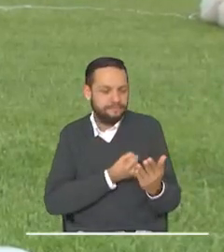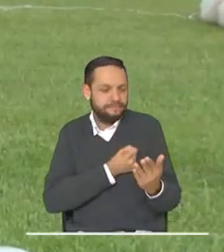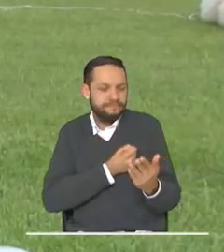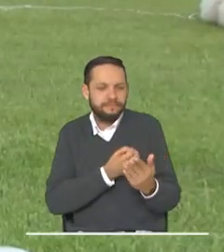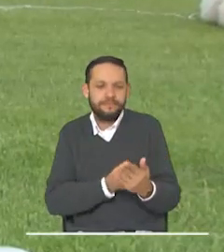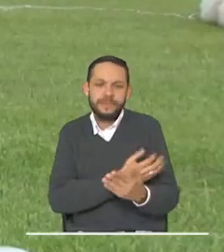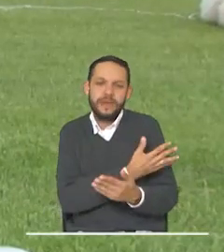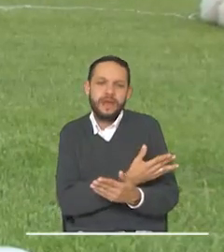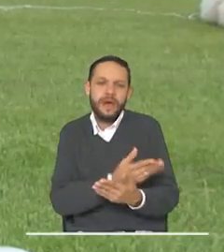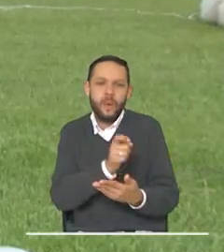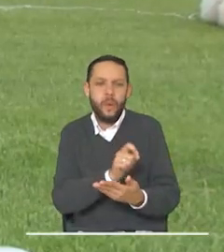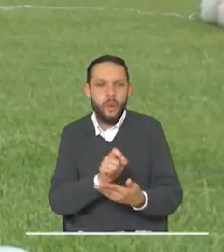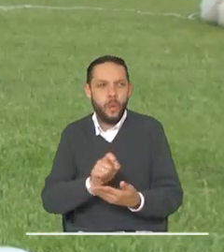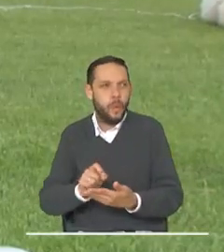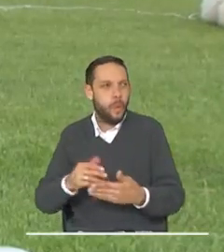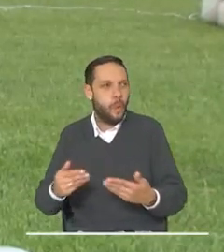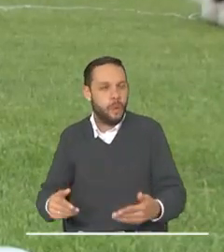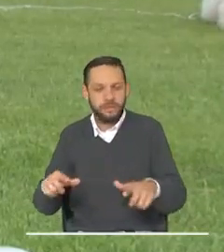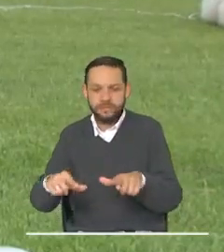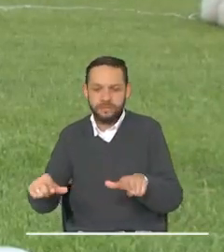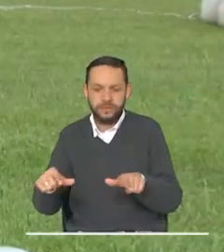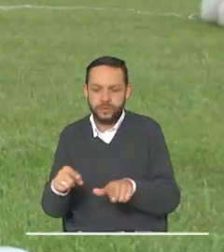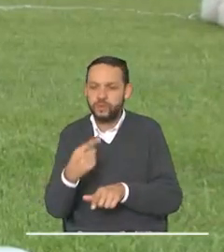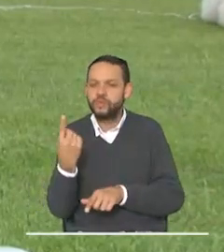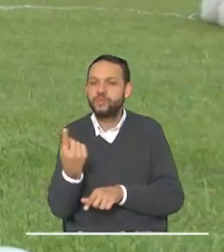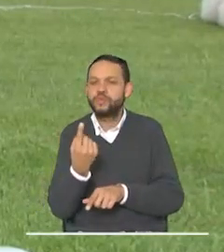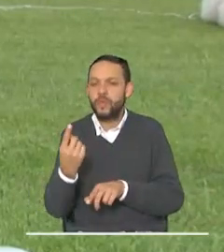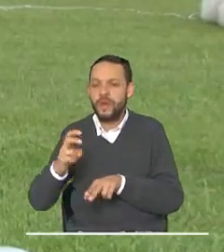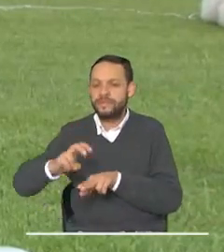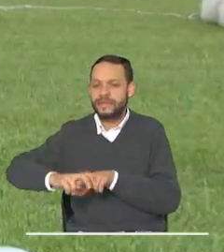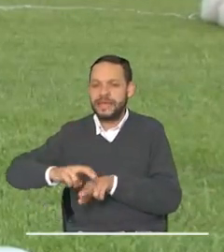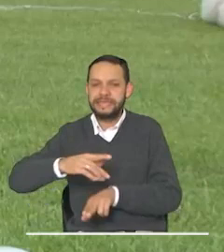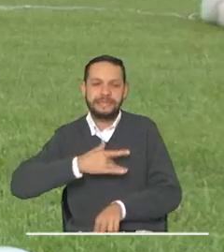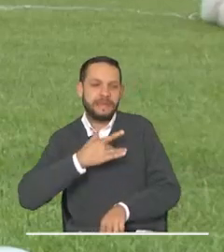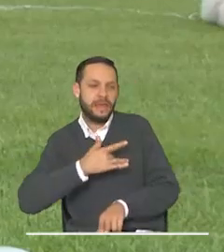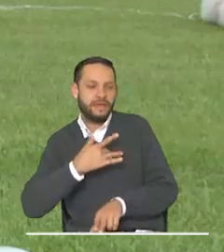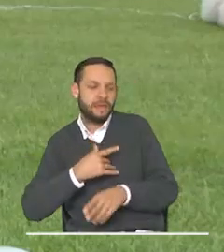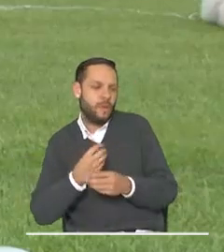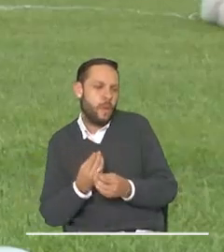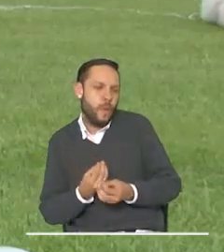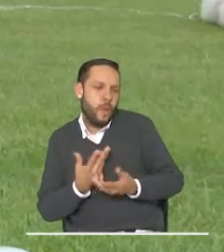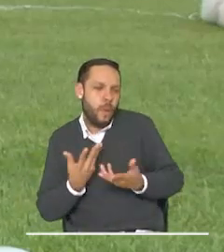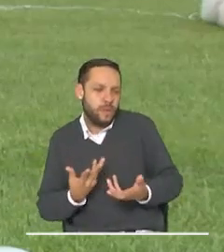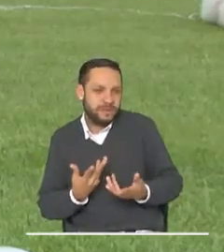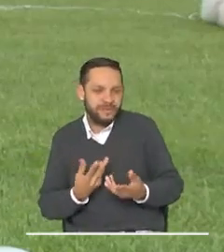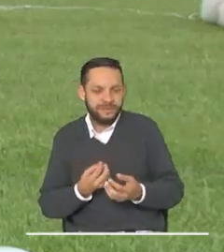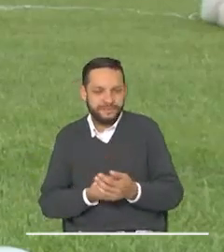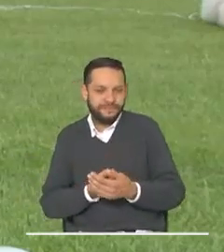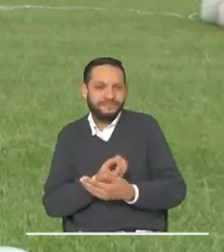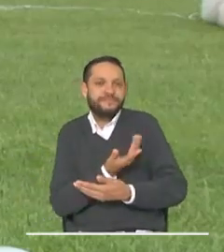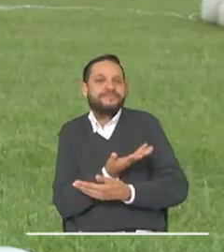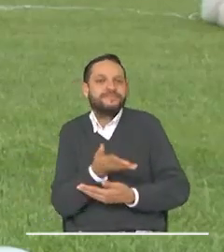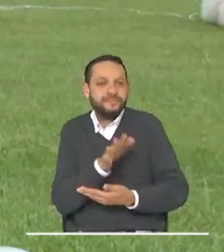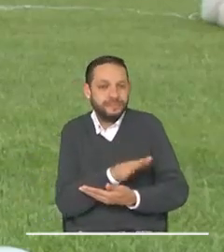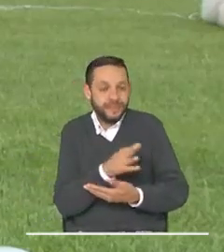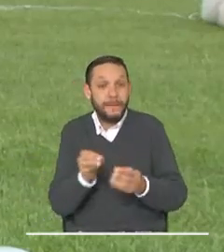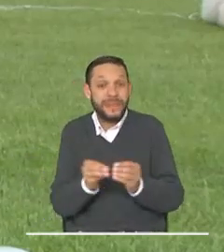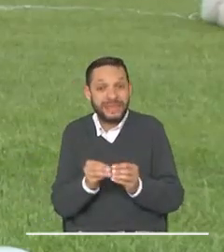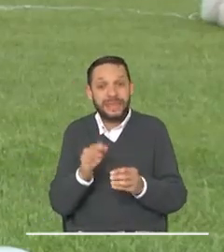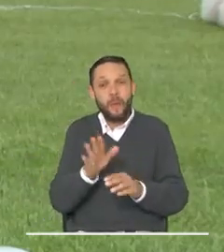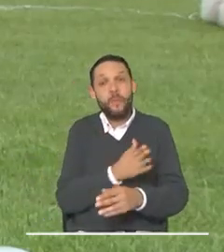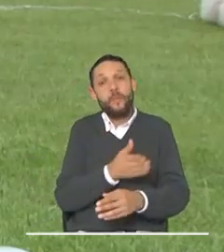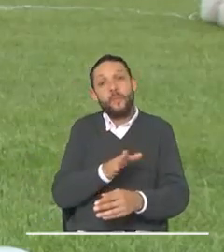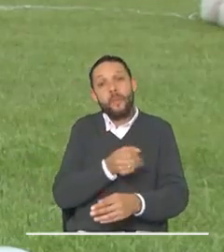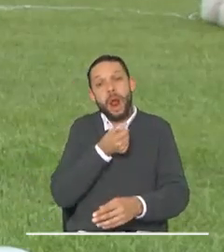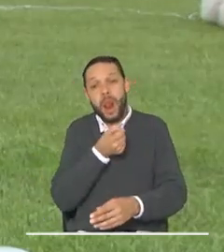han escrito con un desborde de emociones y sentimientos al igual que los que han escrito las grandes canciones eso no